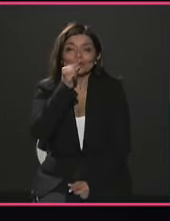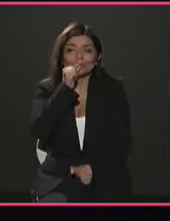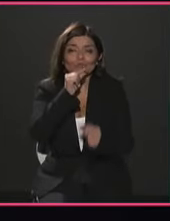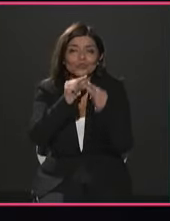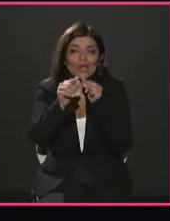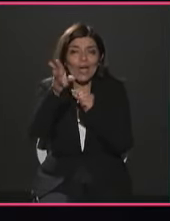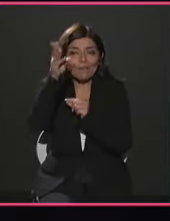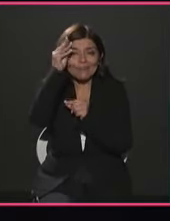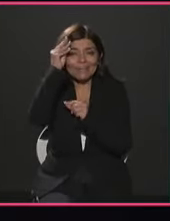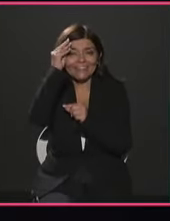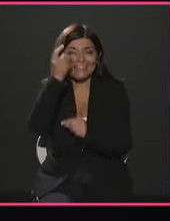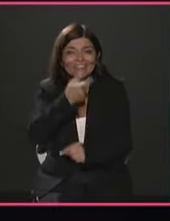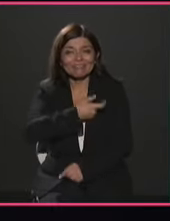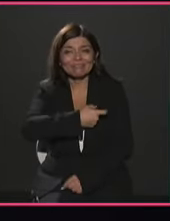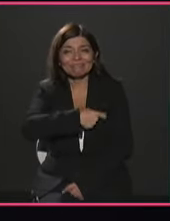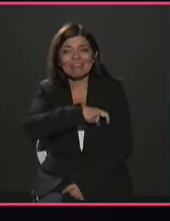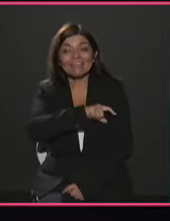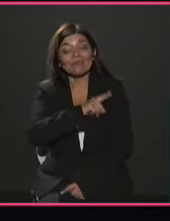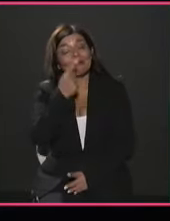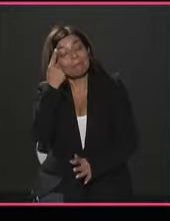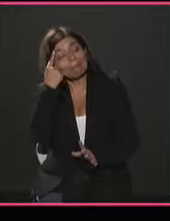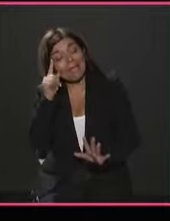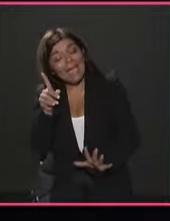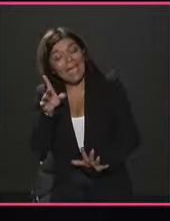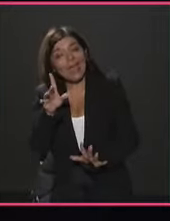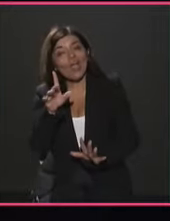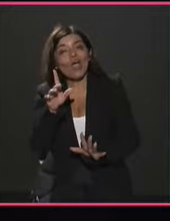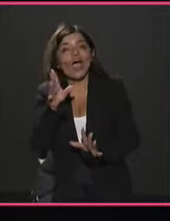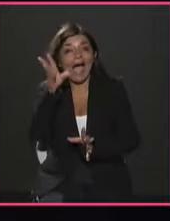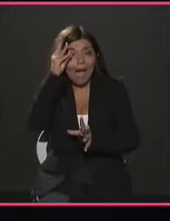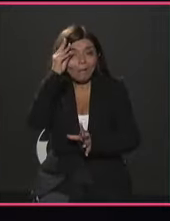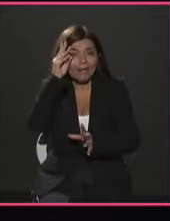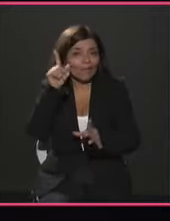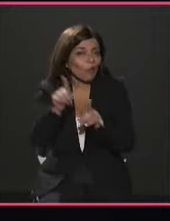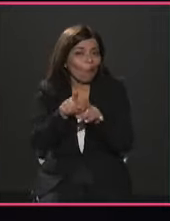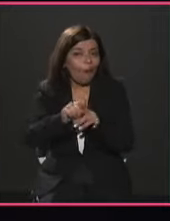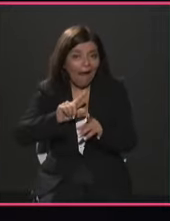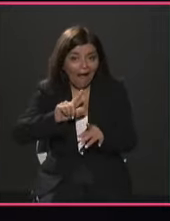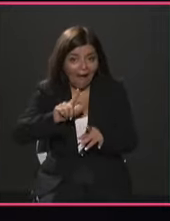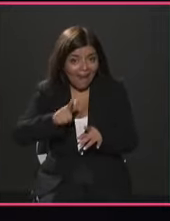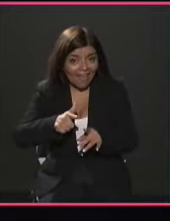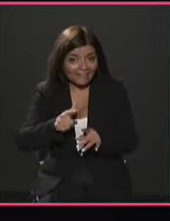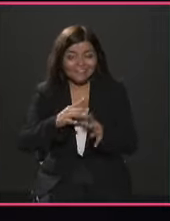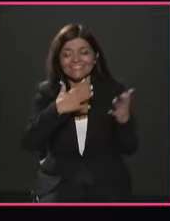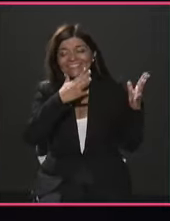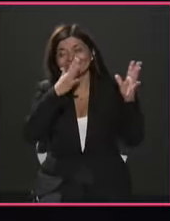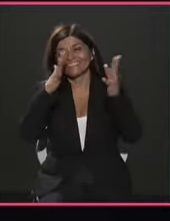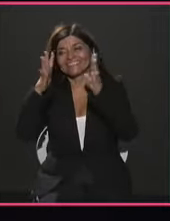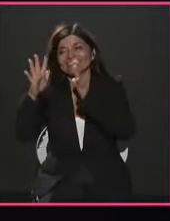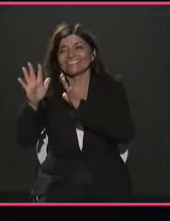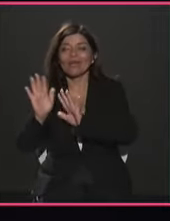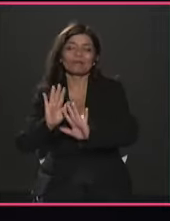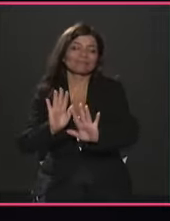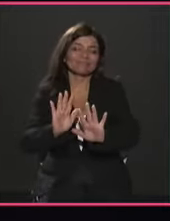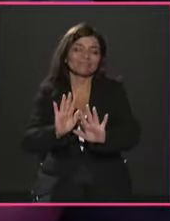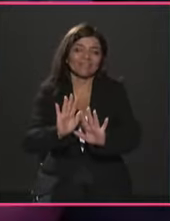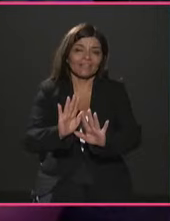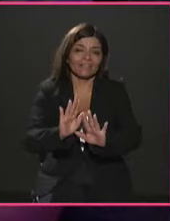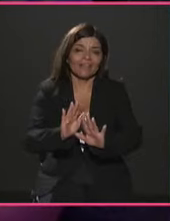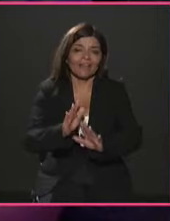español pero aprendo Lento no no no no no aprendo lento